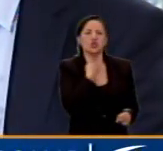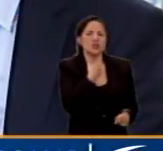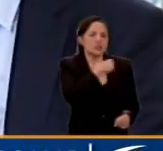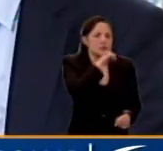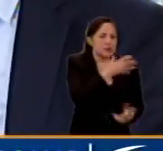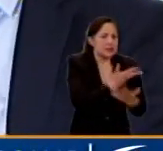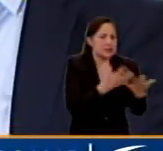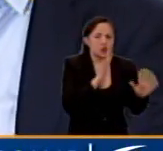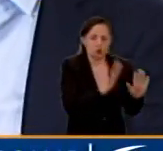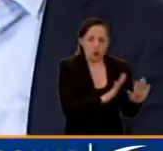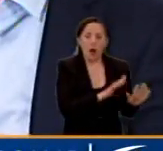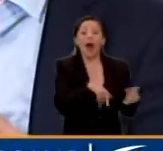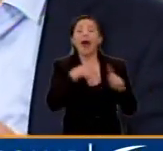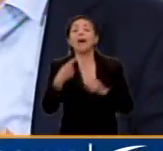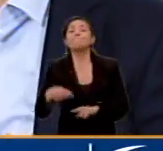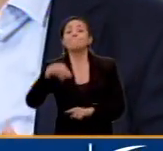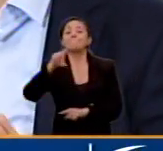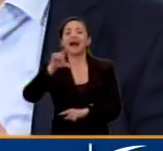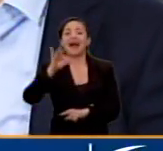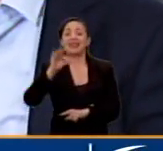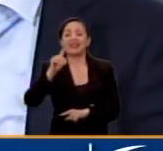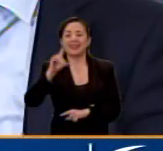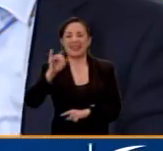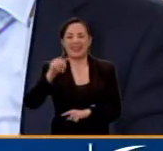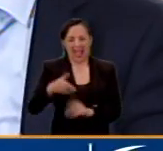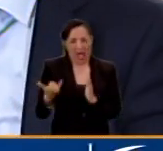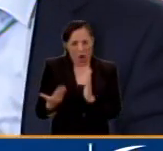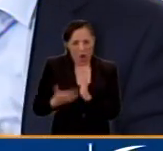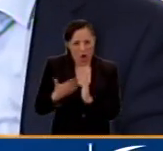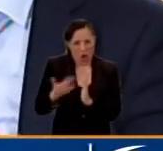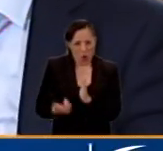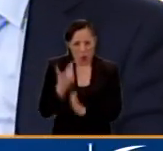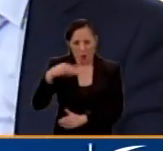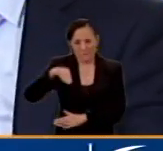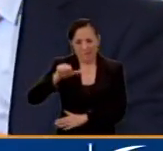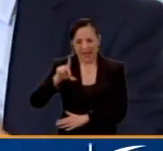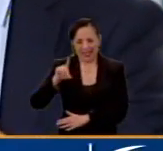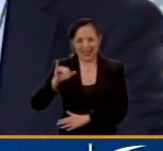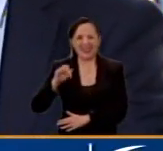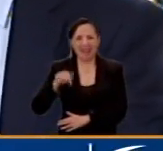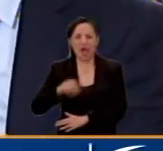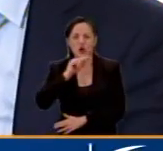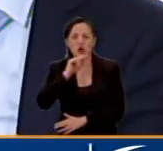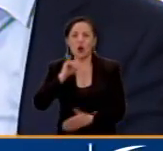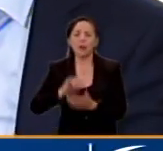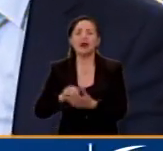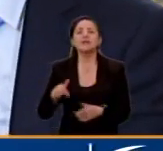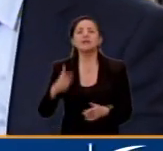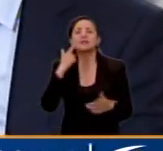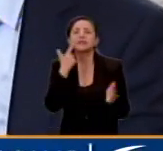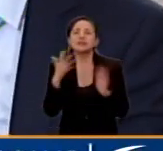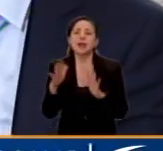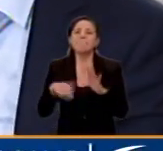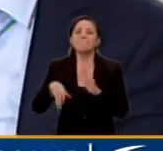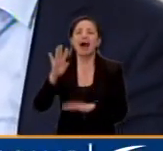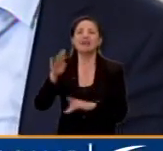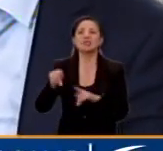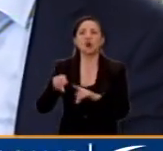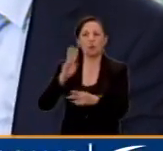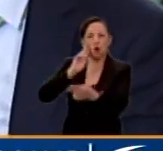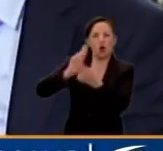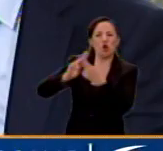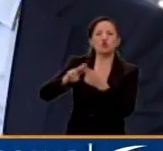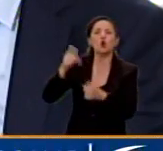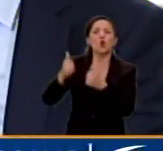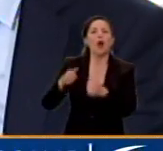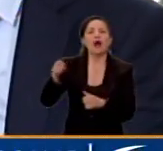Julio César? En Maldita Roma vamos a avanzar hacia épocas aparentemente, y ahora explicaré lo de aparentemente, más conocidas de César, que es todo su